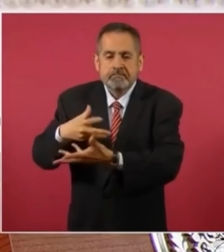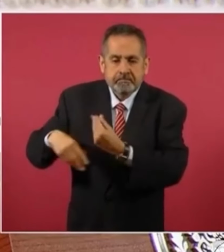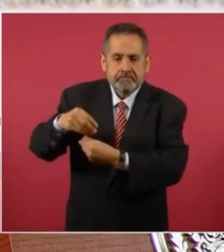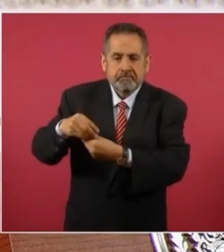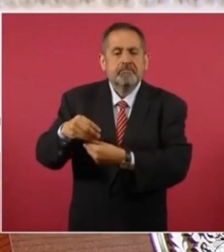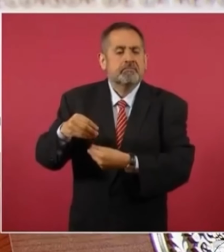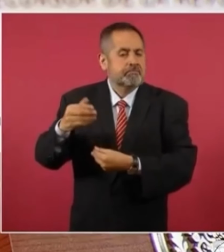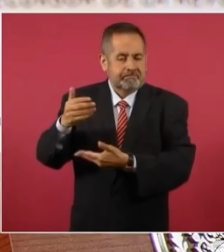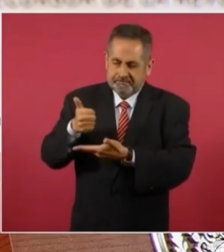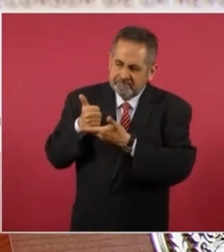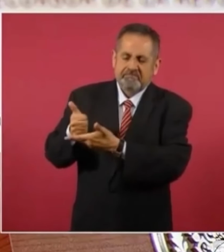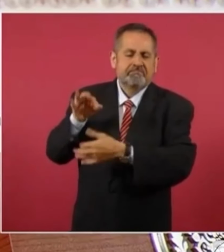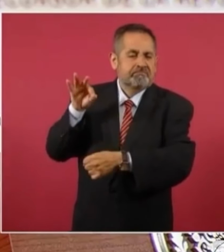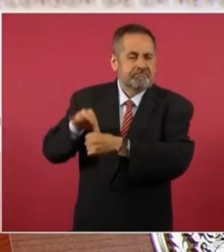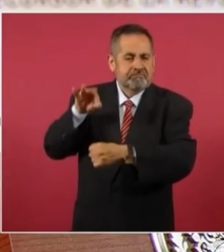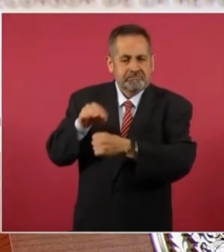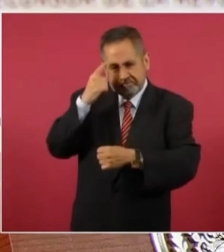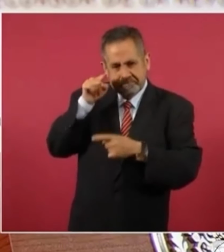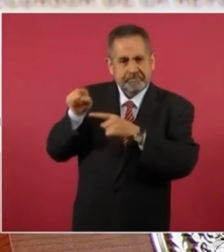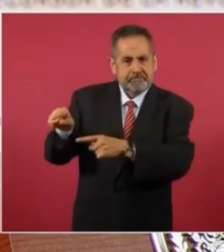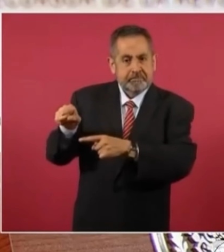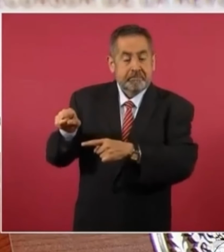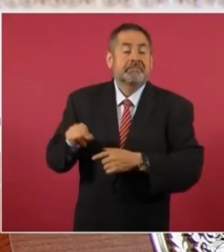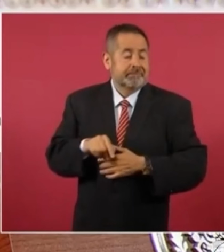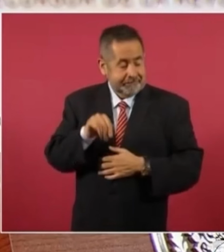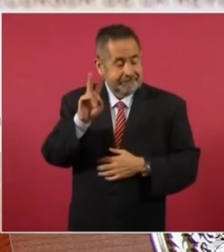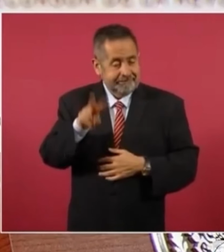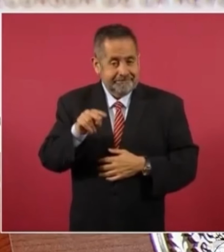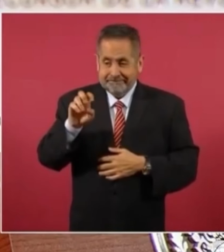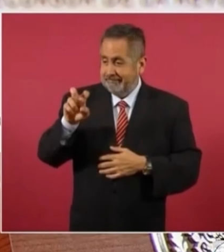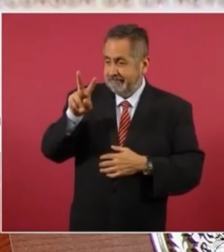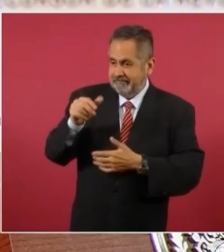el gobierno de Evo,